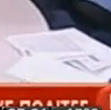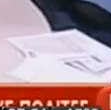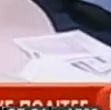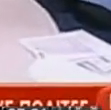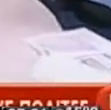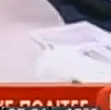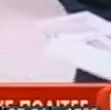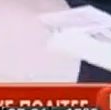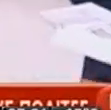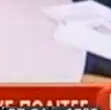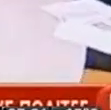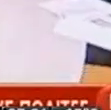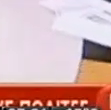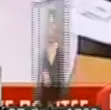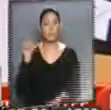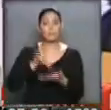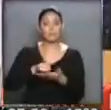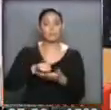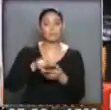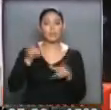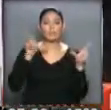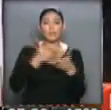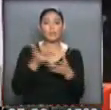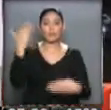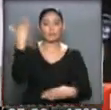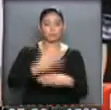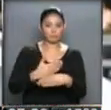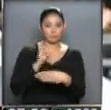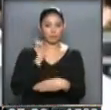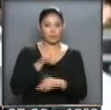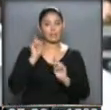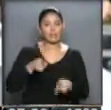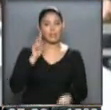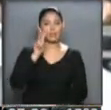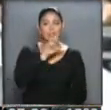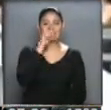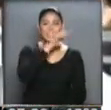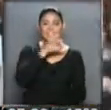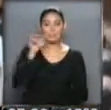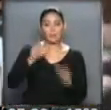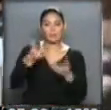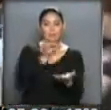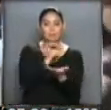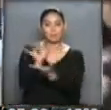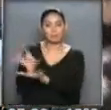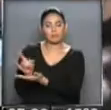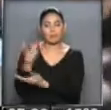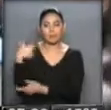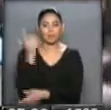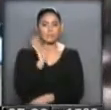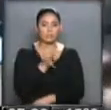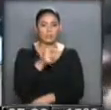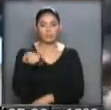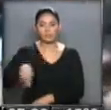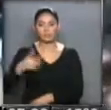el gobierno de grecia ordenó el cierre de la televisión pública y el despido de más de 2.700 empleados quienes luego del anuncio